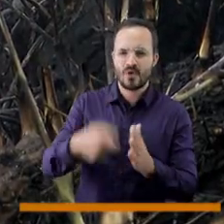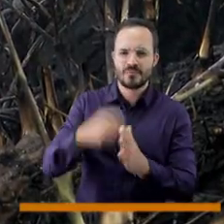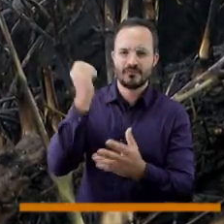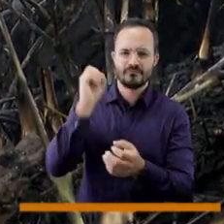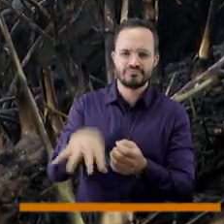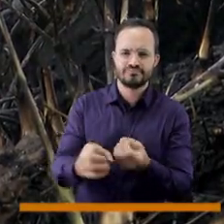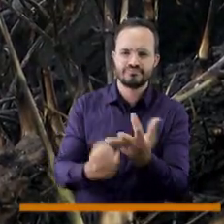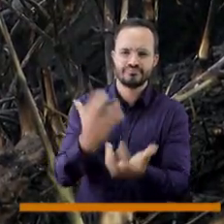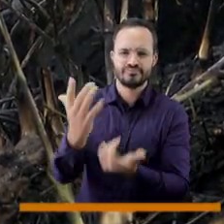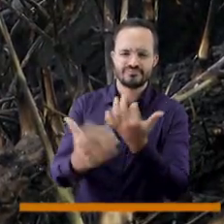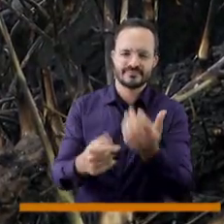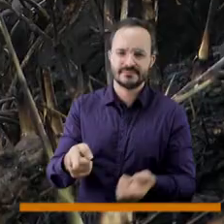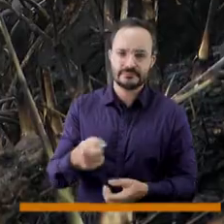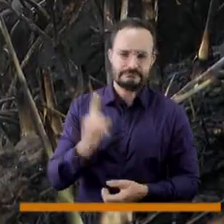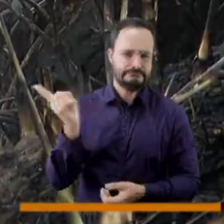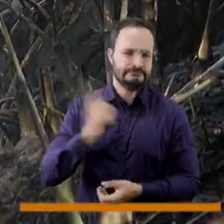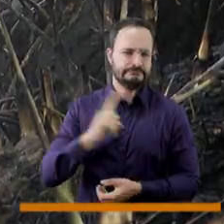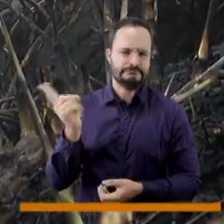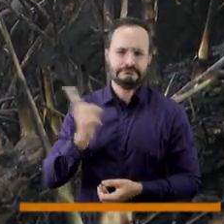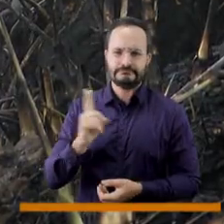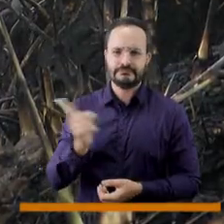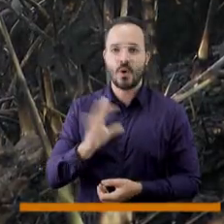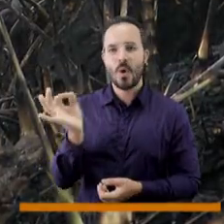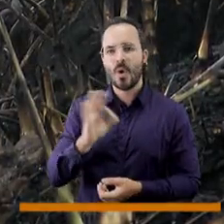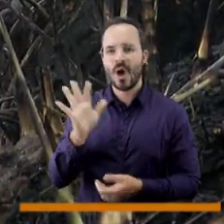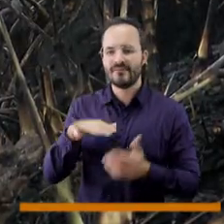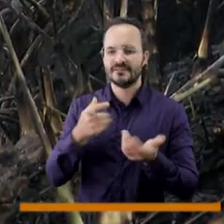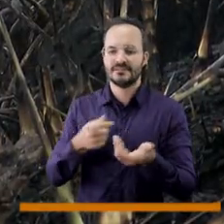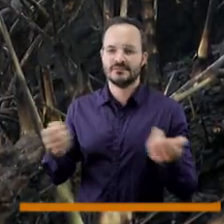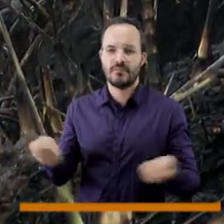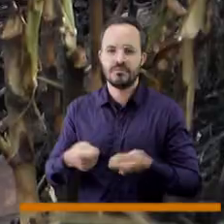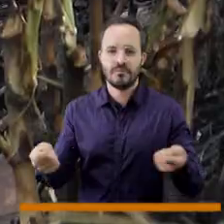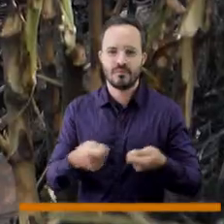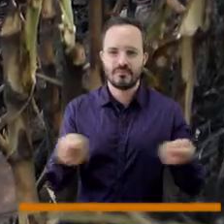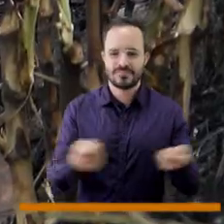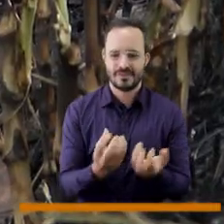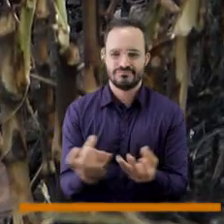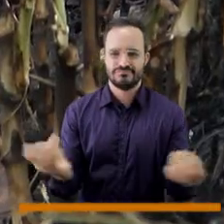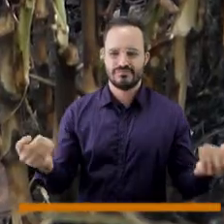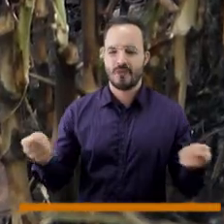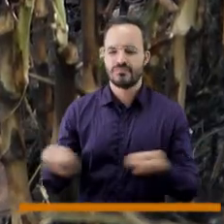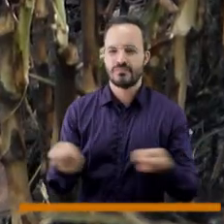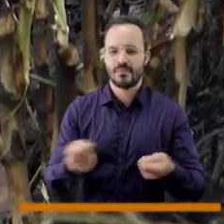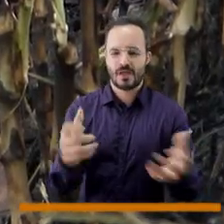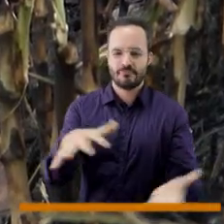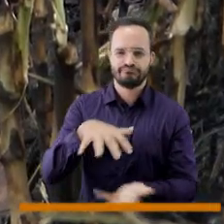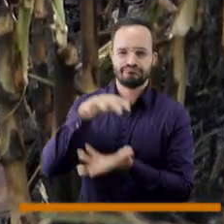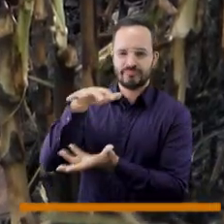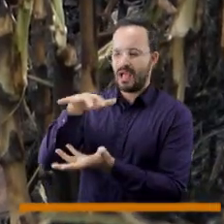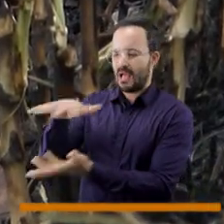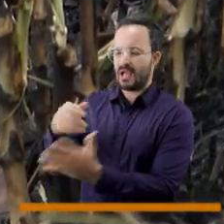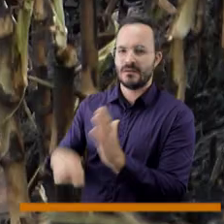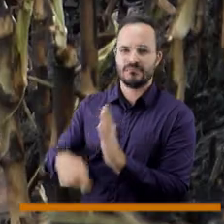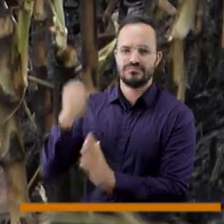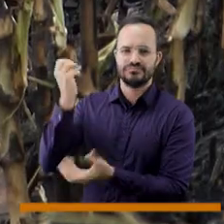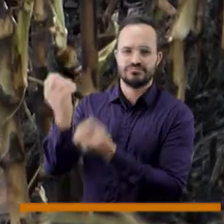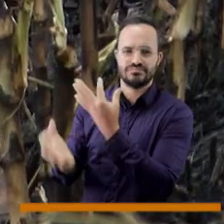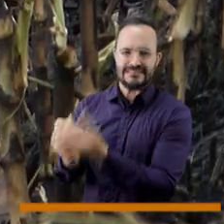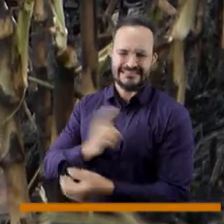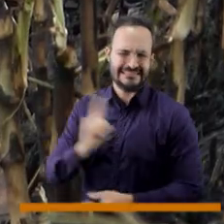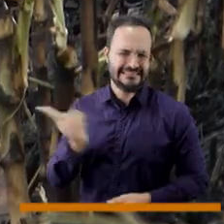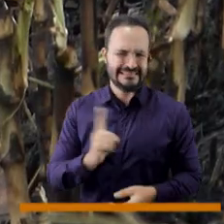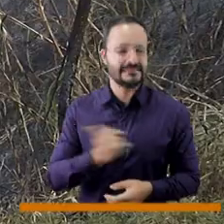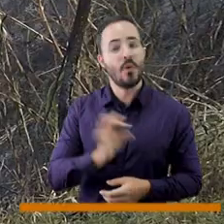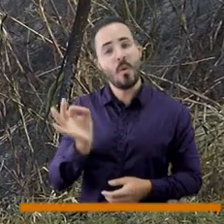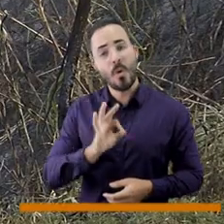que a veces resultan de la poda de nuestros jardines. Y asimismo, cuando vamos a generar actividades